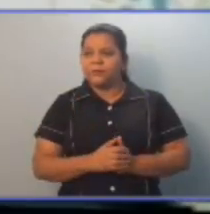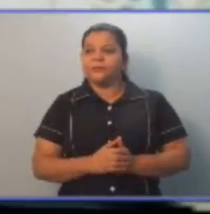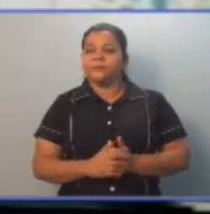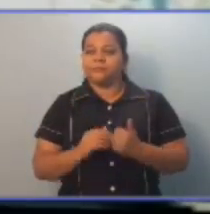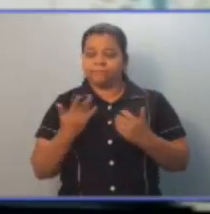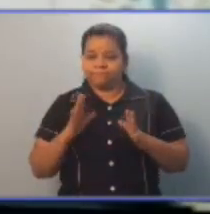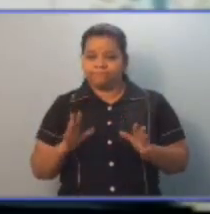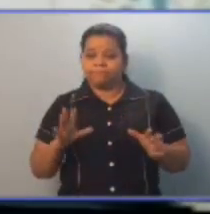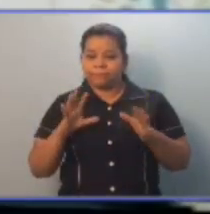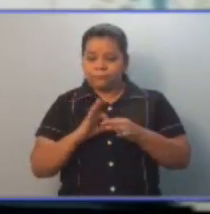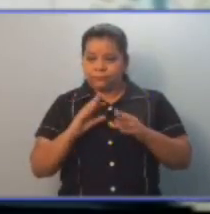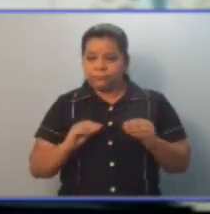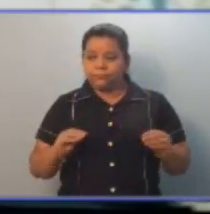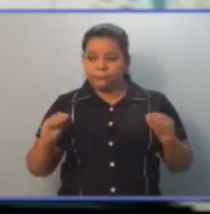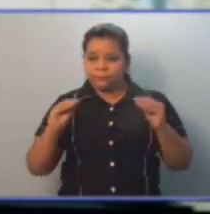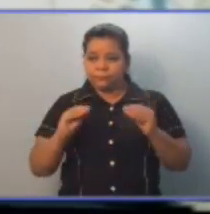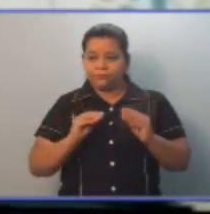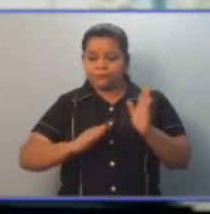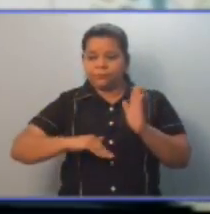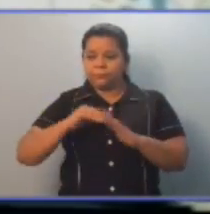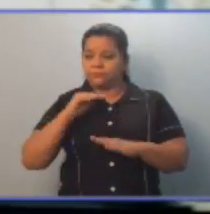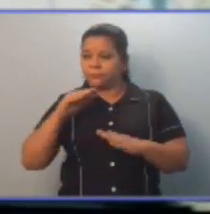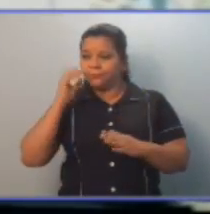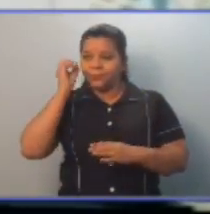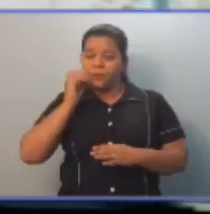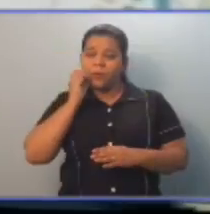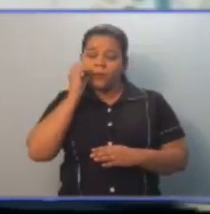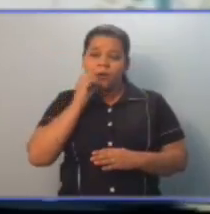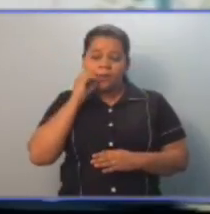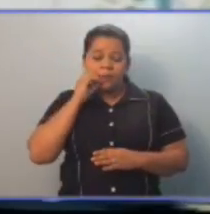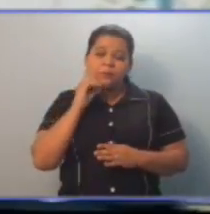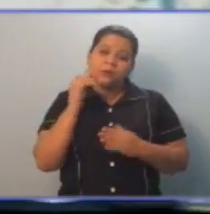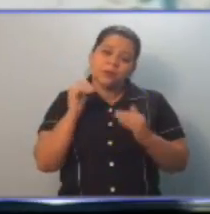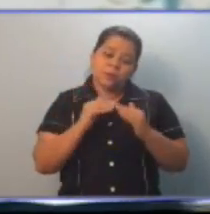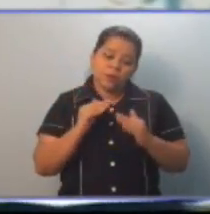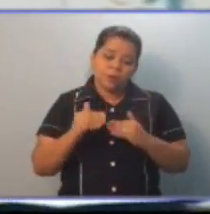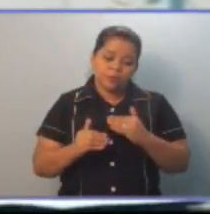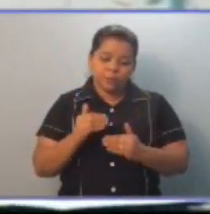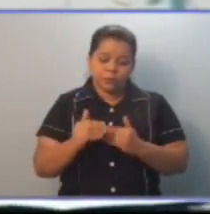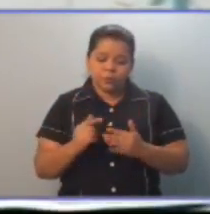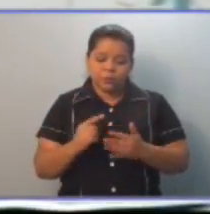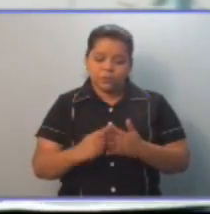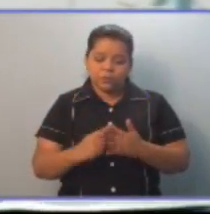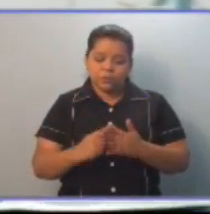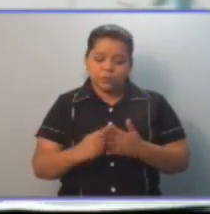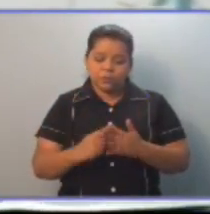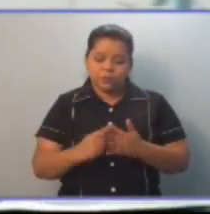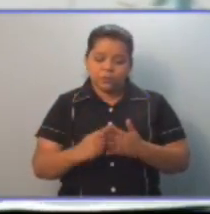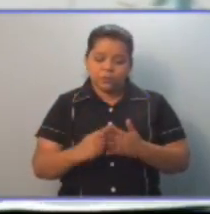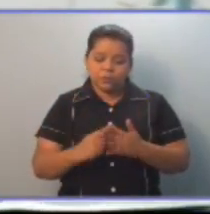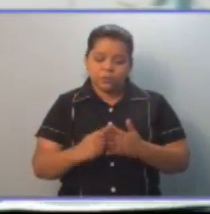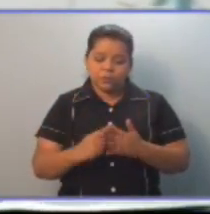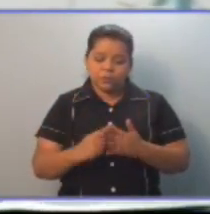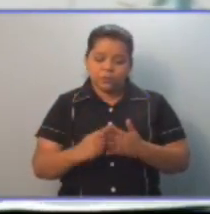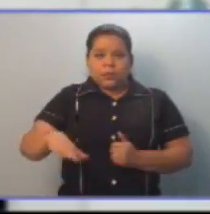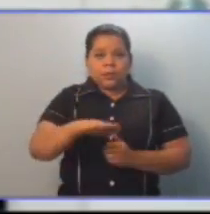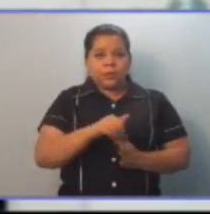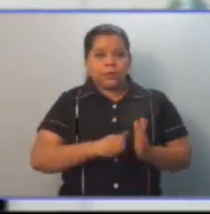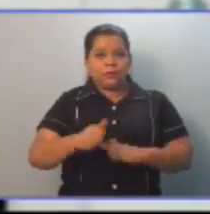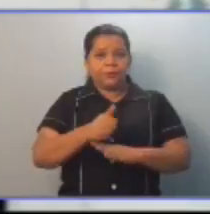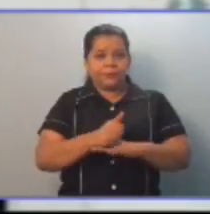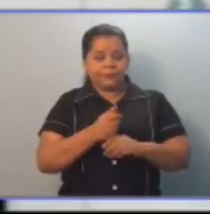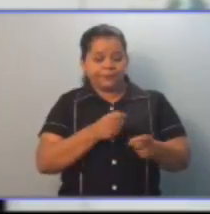las tecnologías, la oralidad en todos sus campos, como pudiera ser incluso en los procesos constitucionales. Y en el campo administrativo